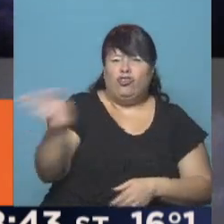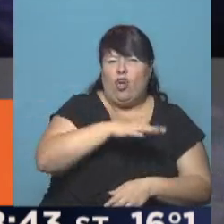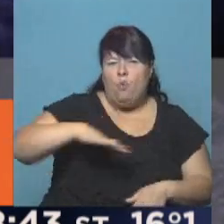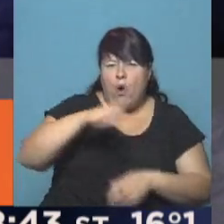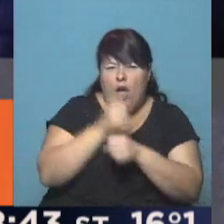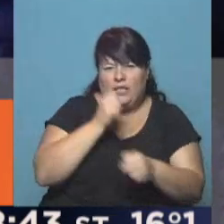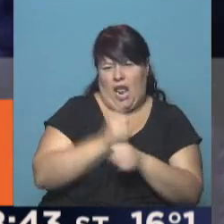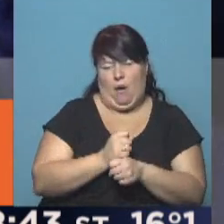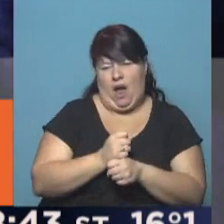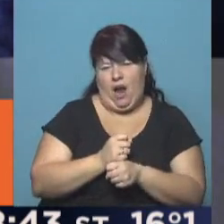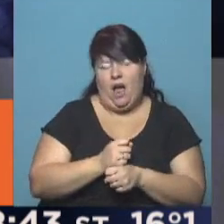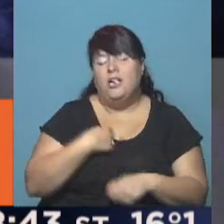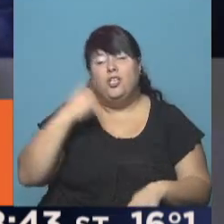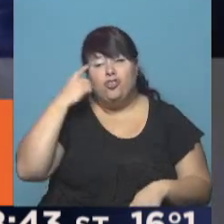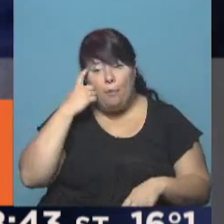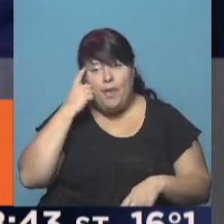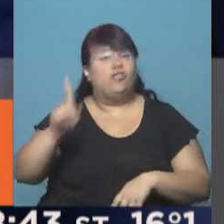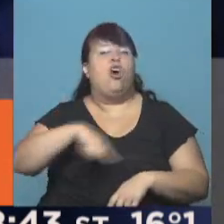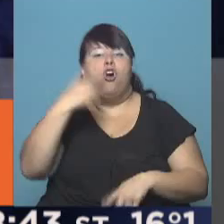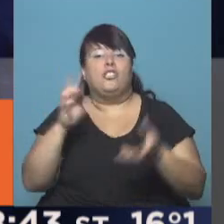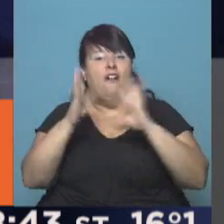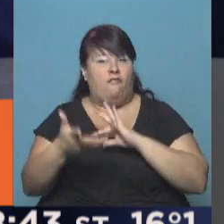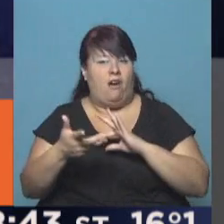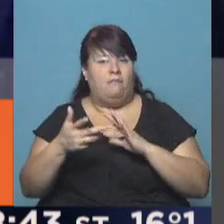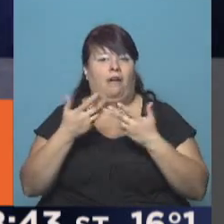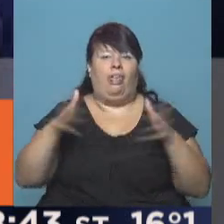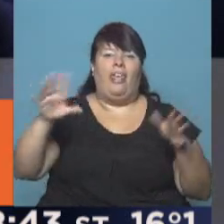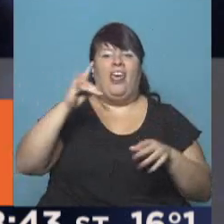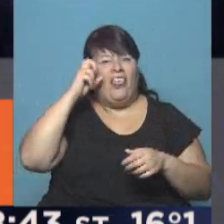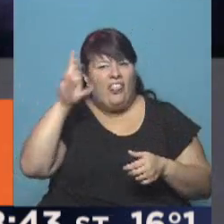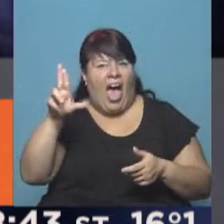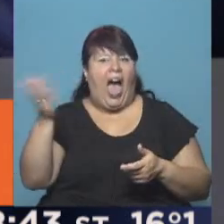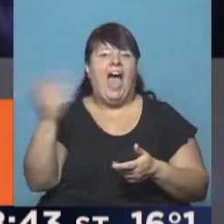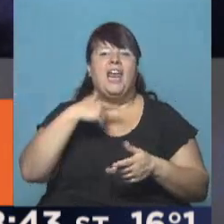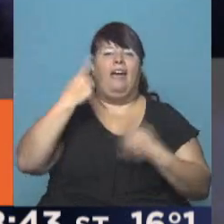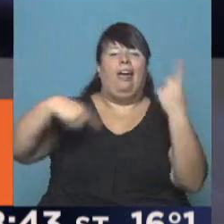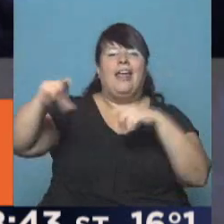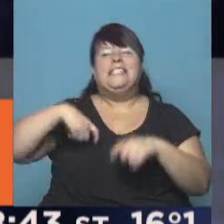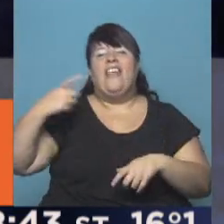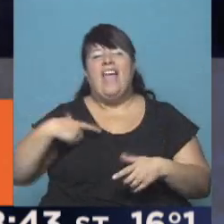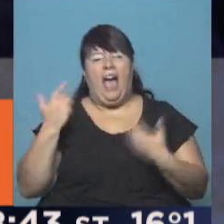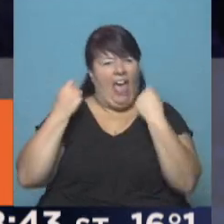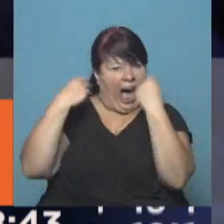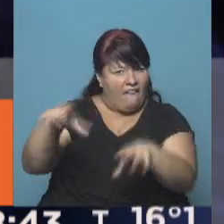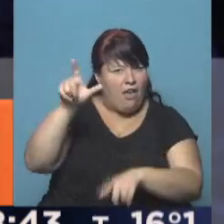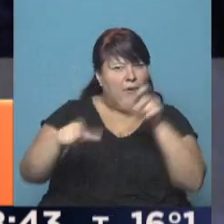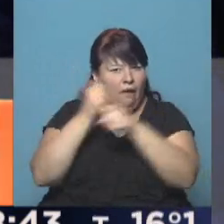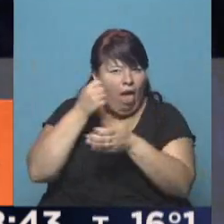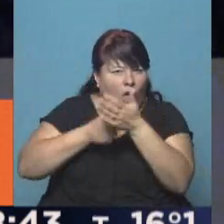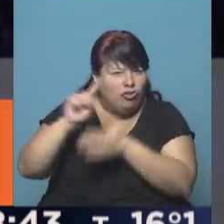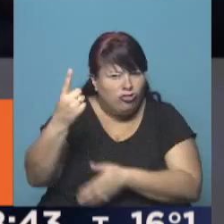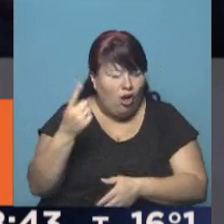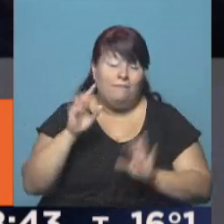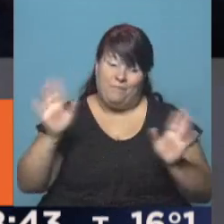trabajador y creo que el otro que hay que destacar la borrada de rodolfo daer y toda la burocracia sindical que deja solos a los trabajadores peleando